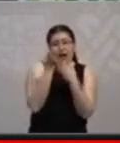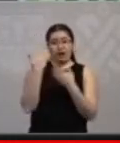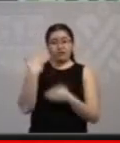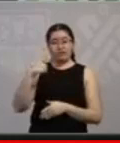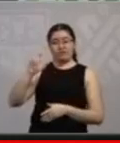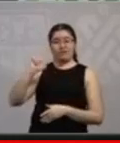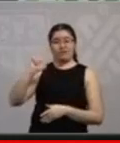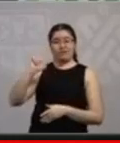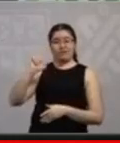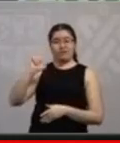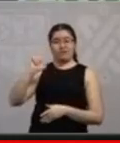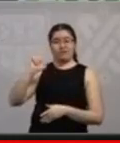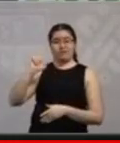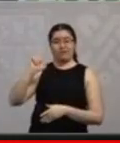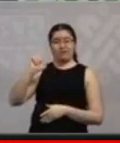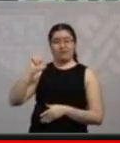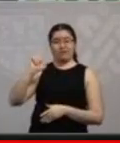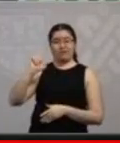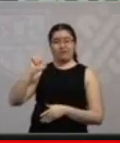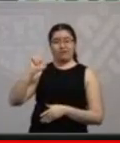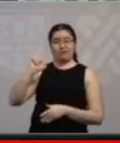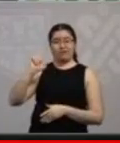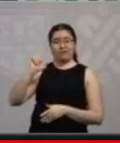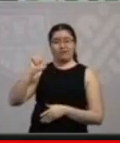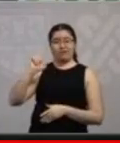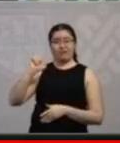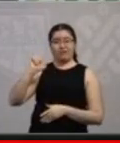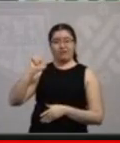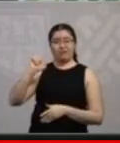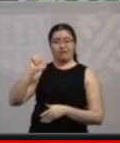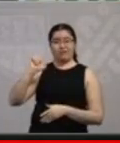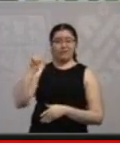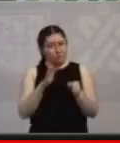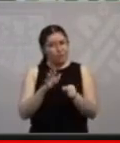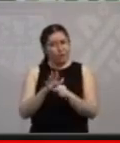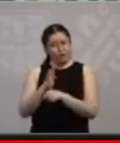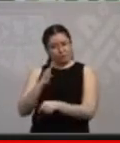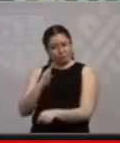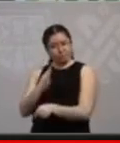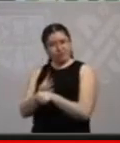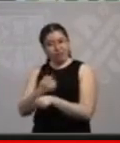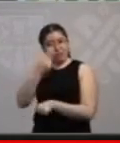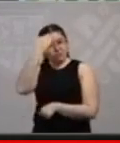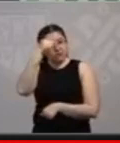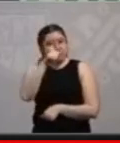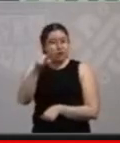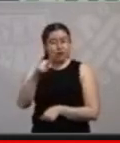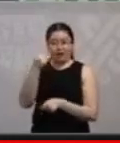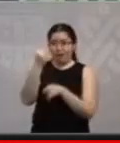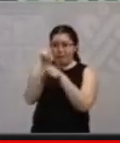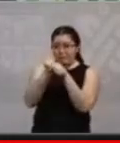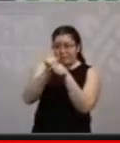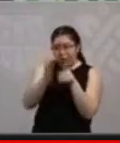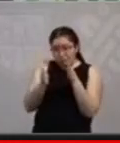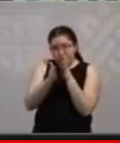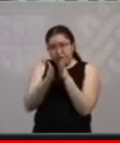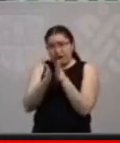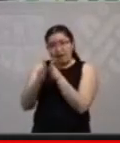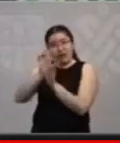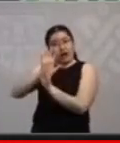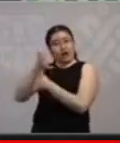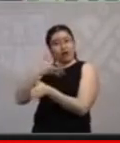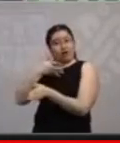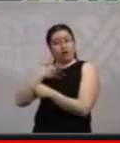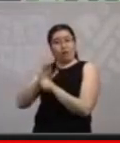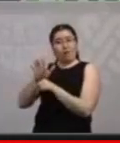gobierno. Ahora que usted comentaba esto de que se llegue a sus últimas consecuencias, a ver si dentro de esta carpeta de investigación en la Fiscalía ya se está